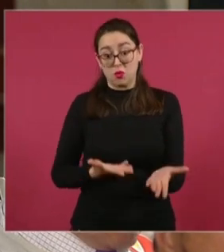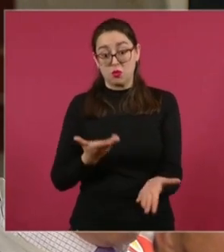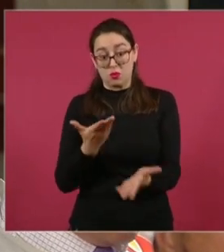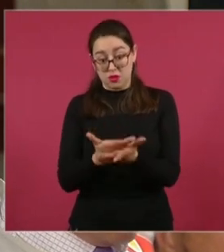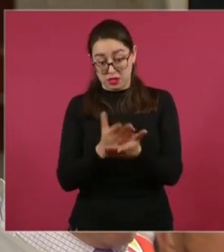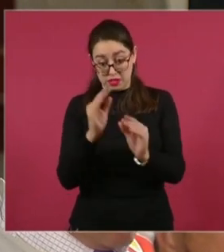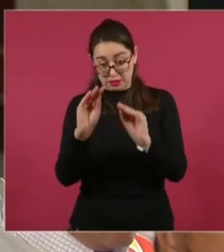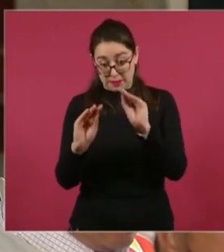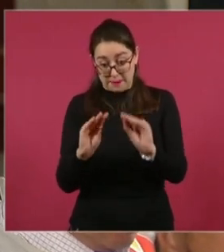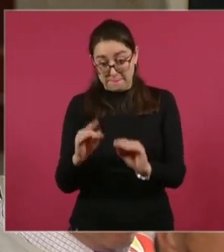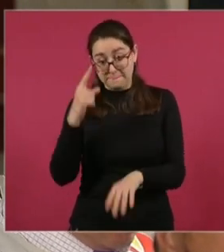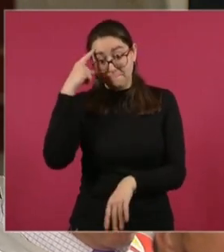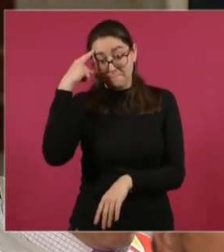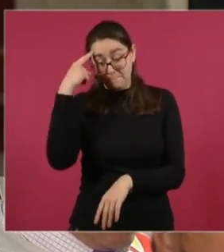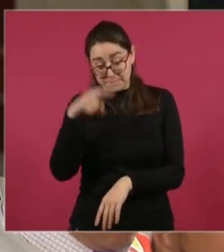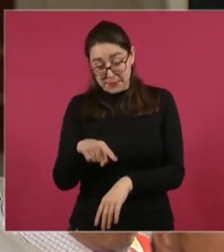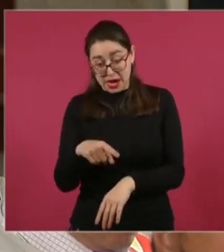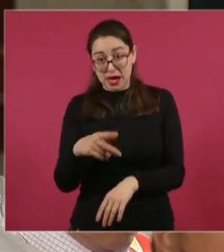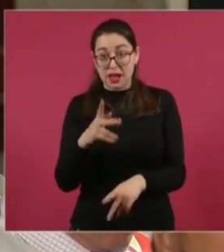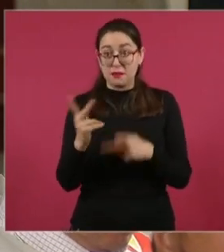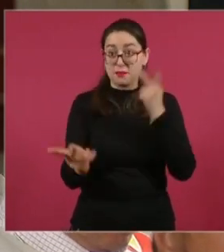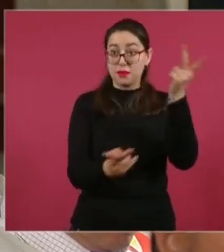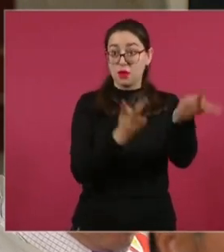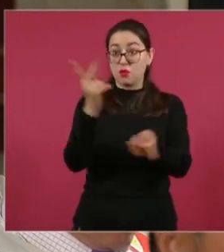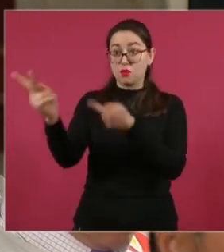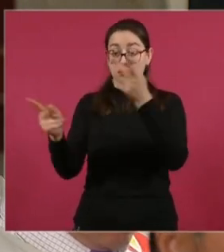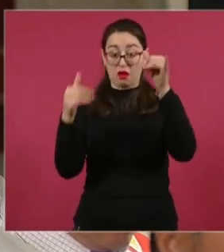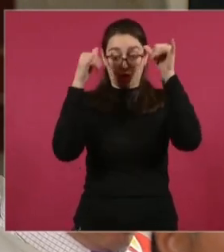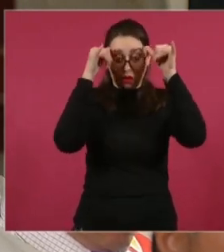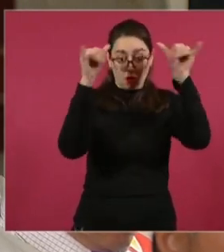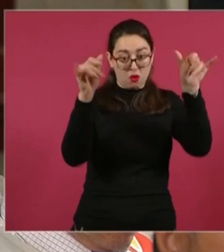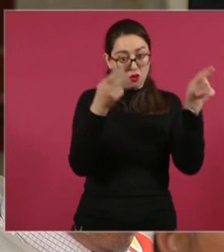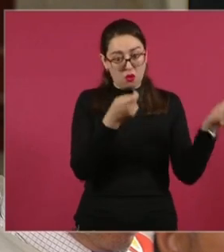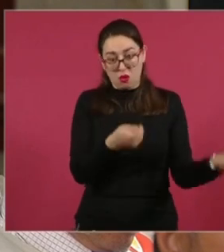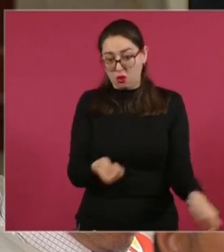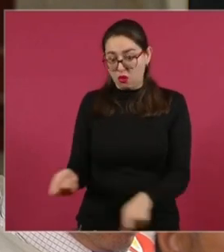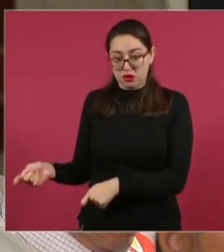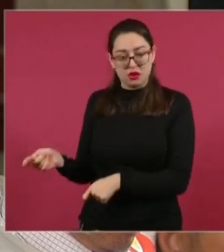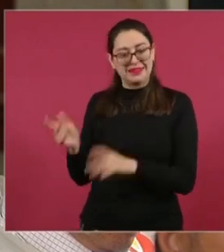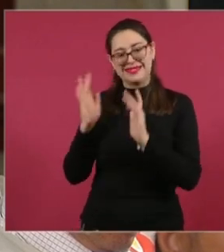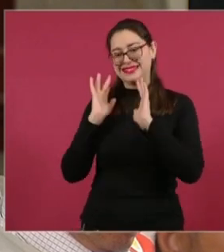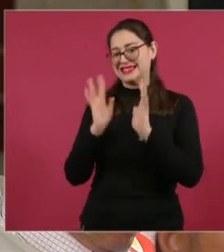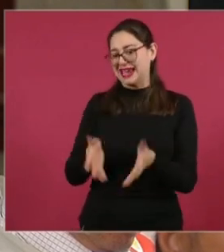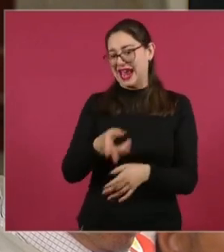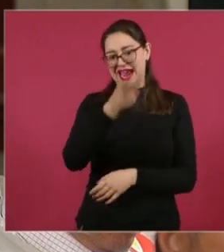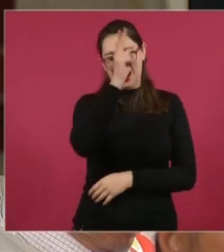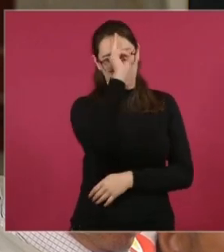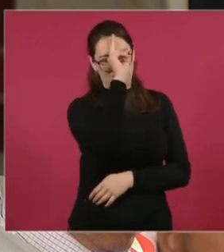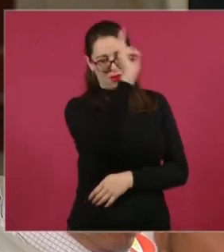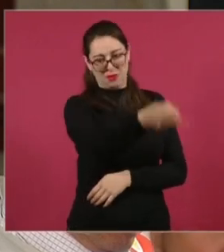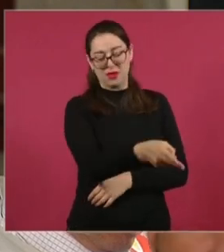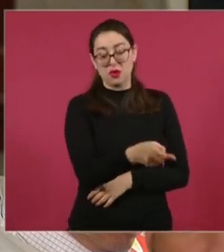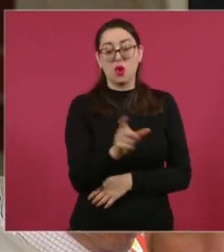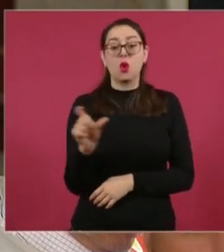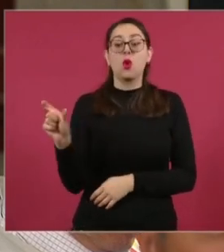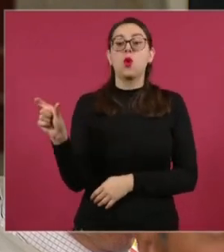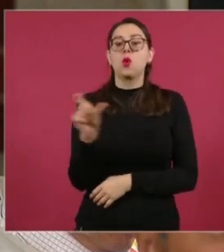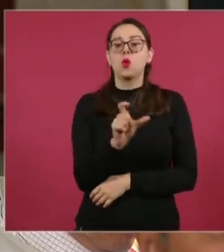consulta que abolirá las corridas de toros y que cuándo será la fecha en la que el movimiento Conciencia participará en esta